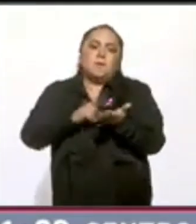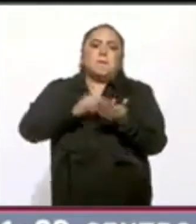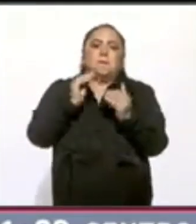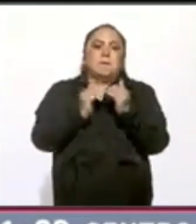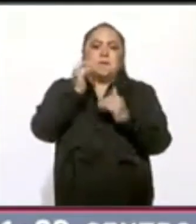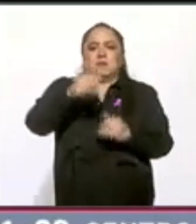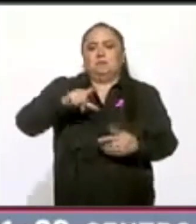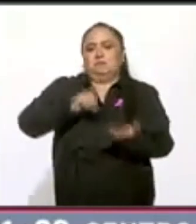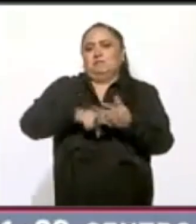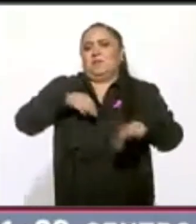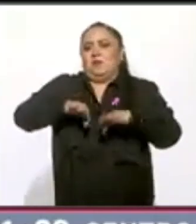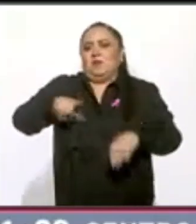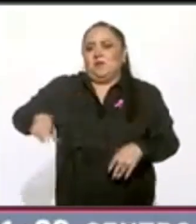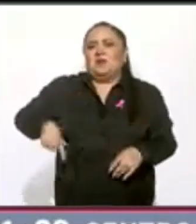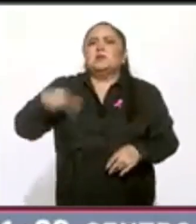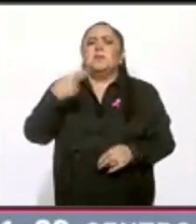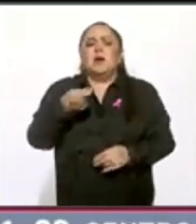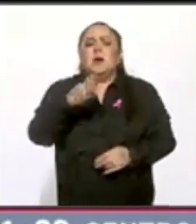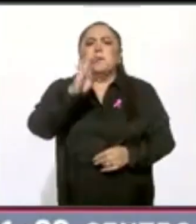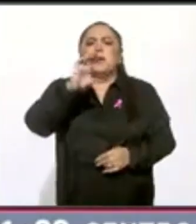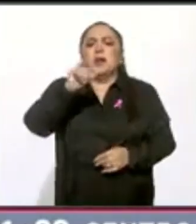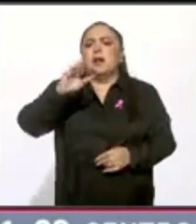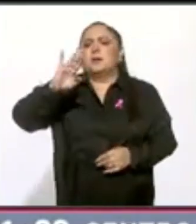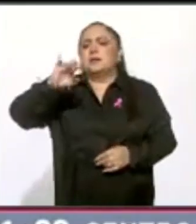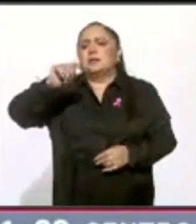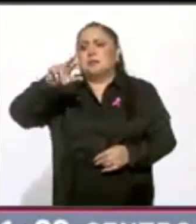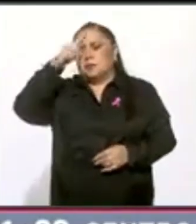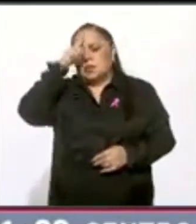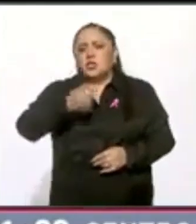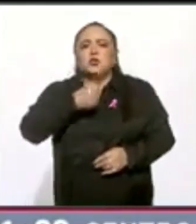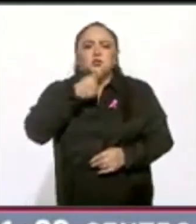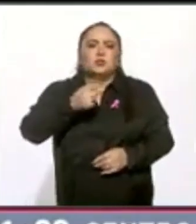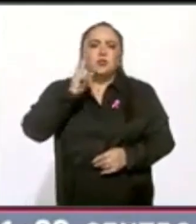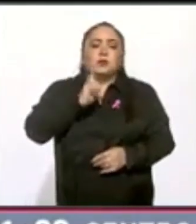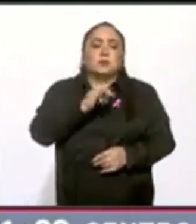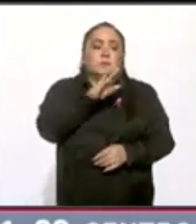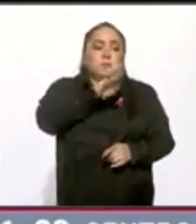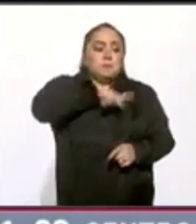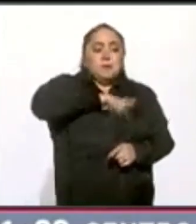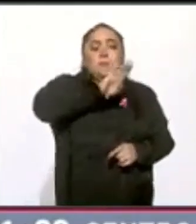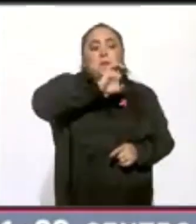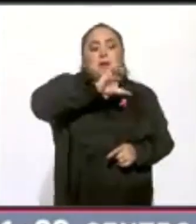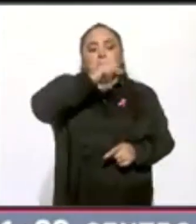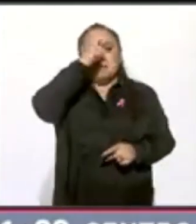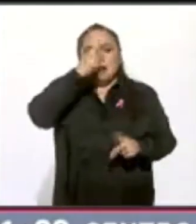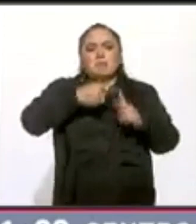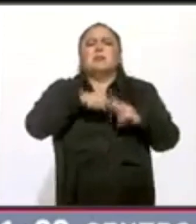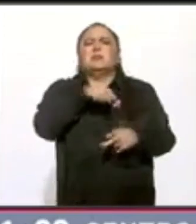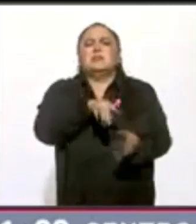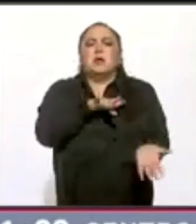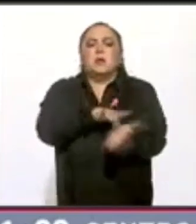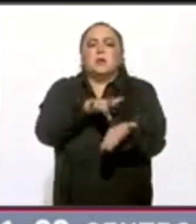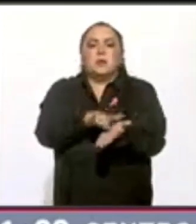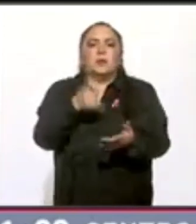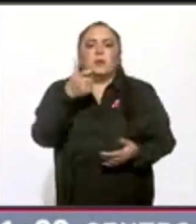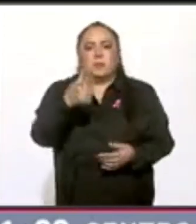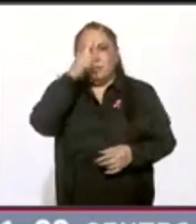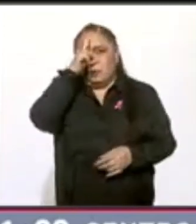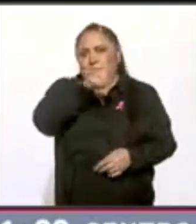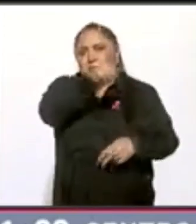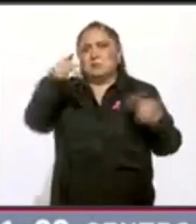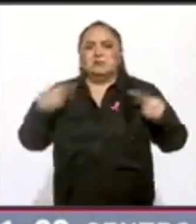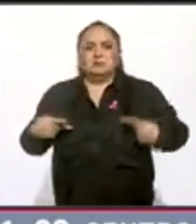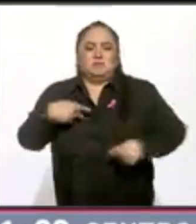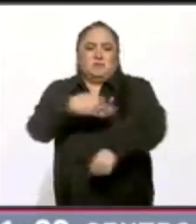al gobierno. Se llama la beca del bienestar para niños y niñas, mi beca para empezar. Es un apoyo a la economía de las